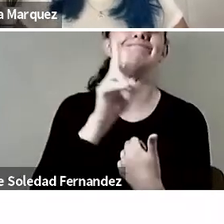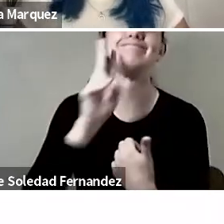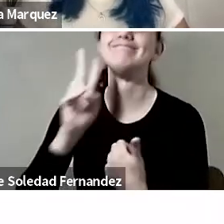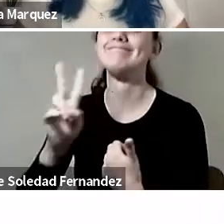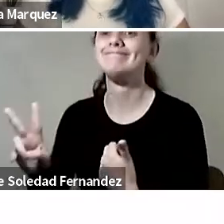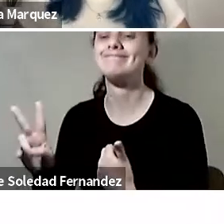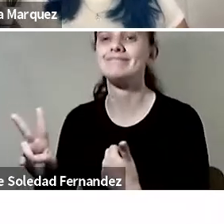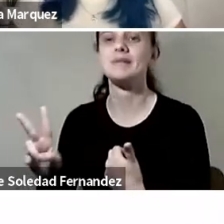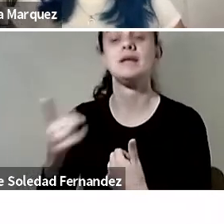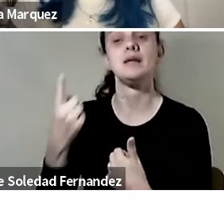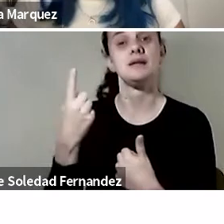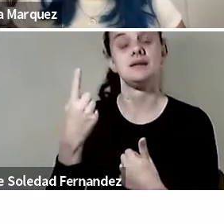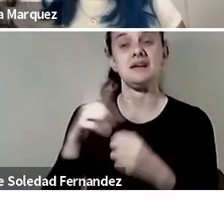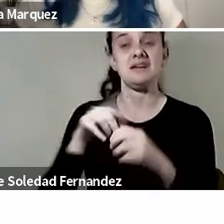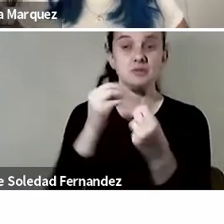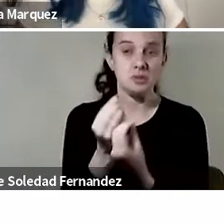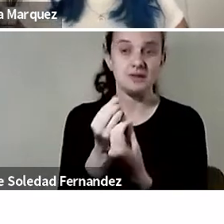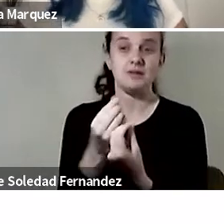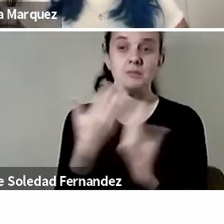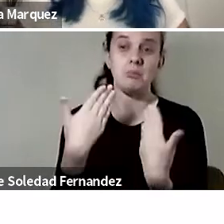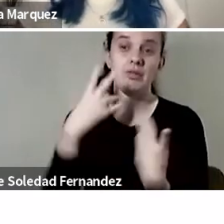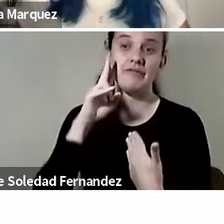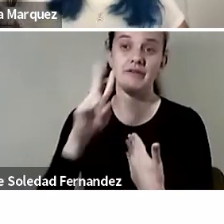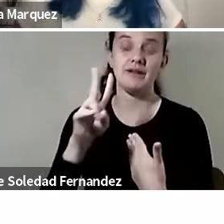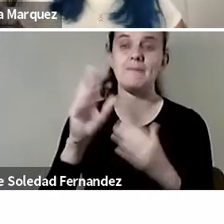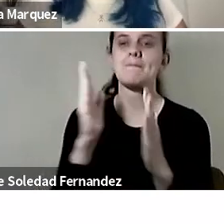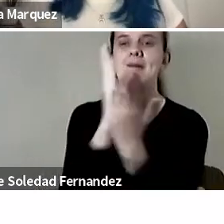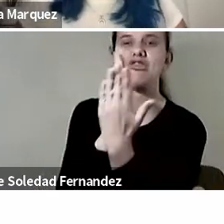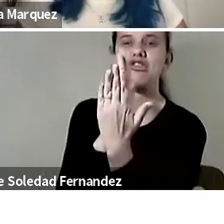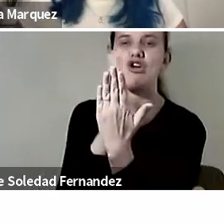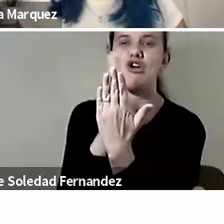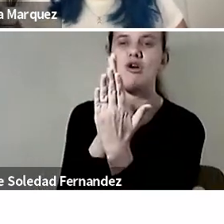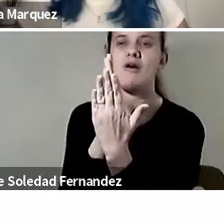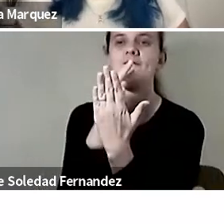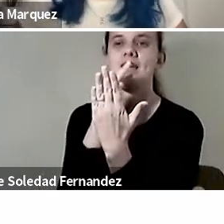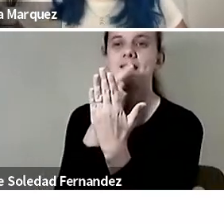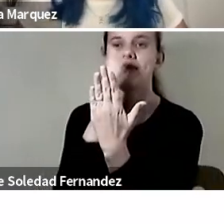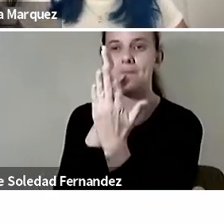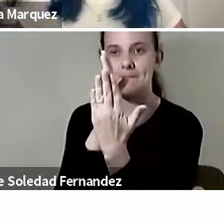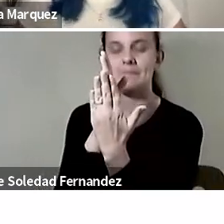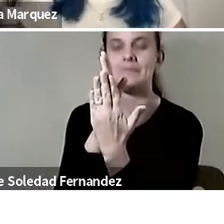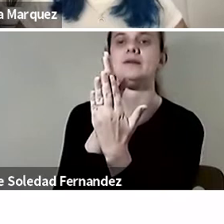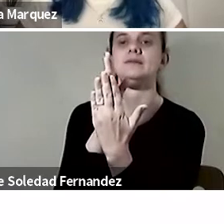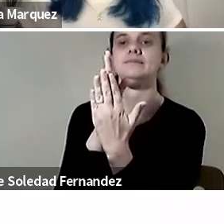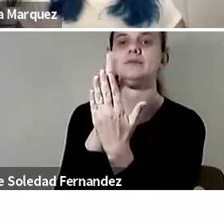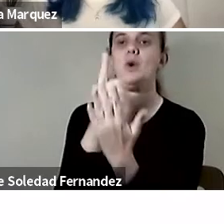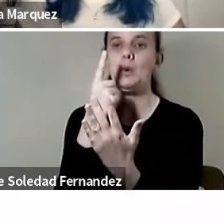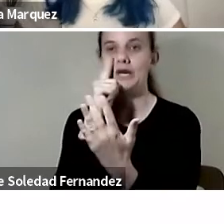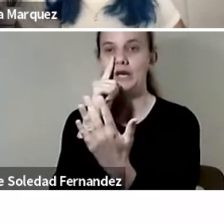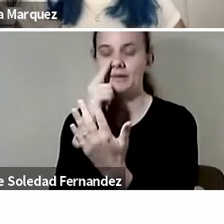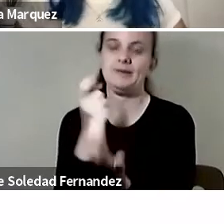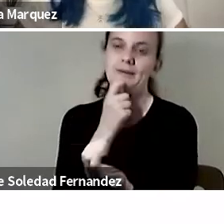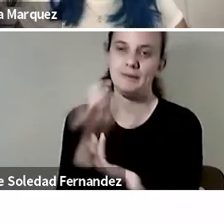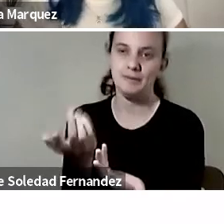¿sí? Quizás la mayoría aquí puede decir cuál va a ser el resultado, o podemos decir, bueno, el